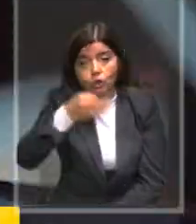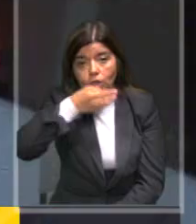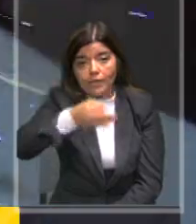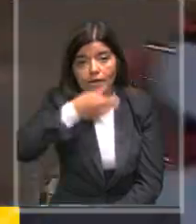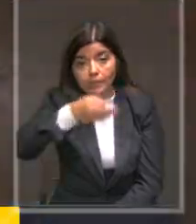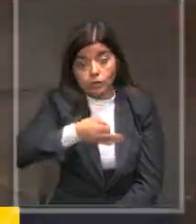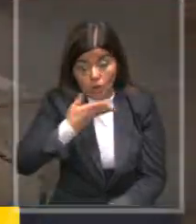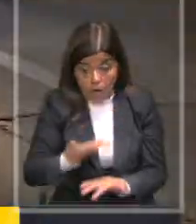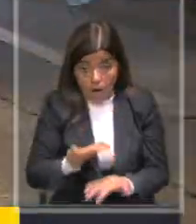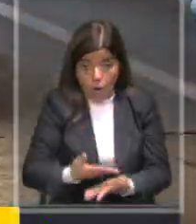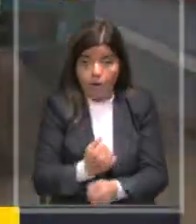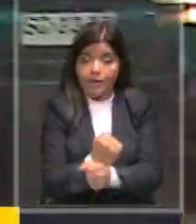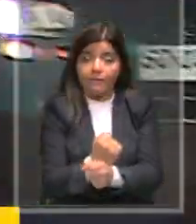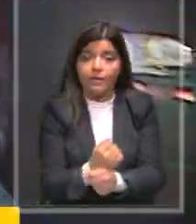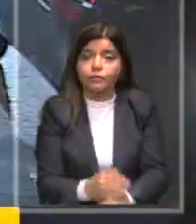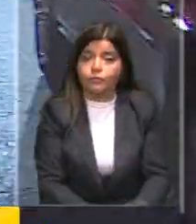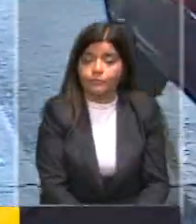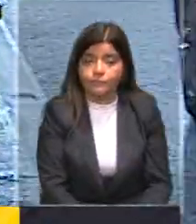miren.